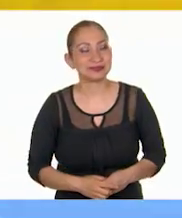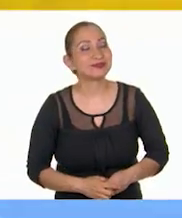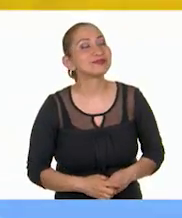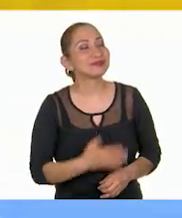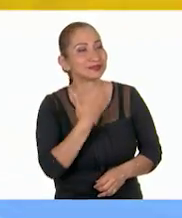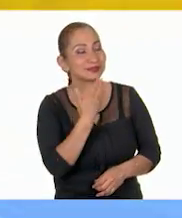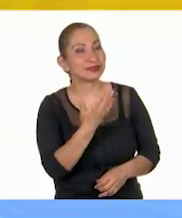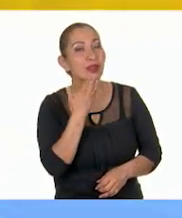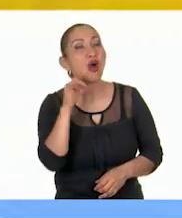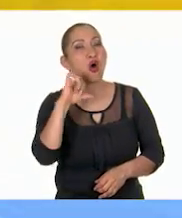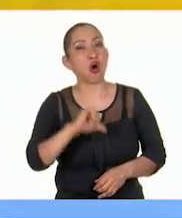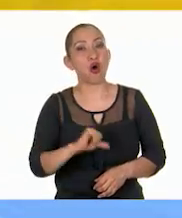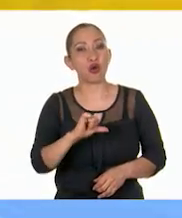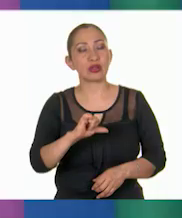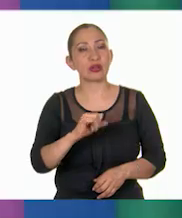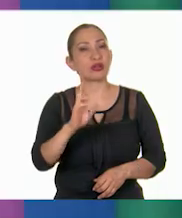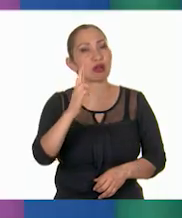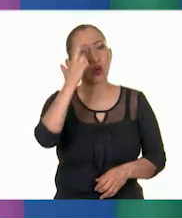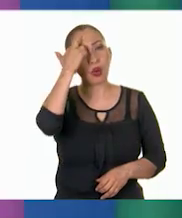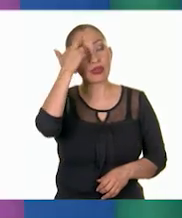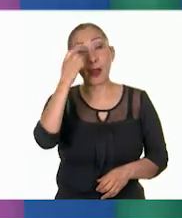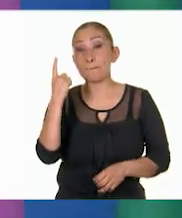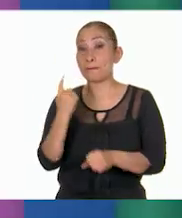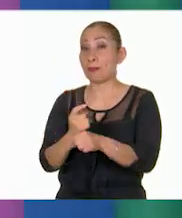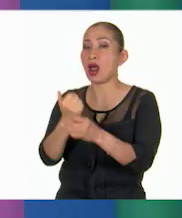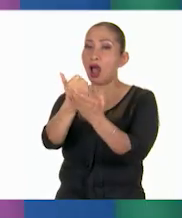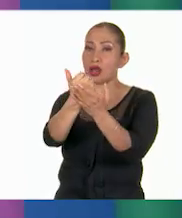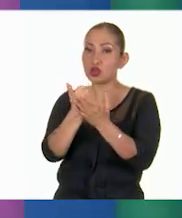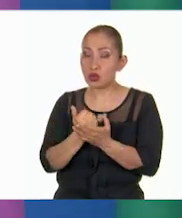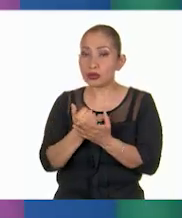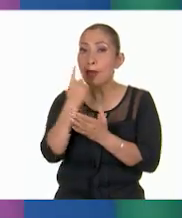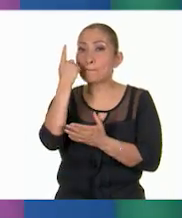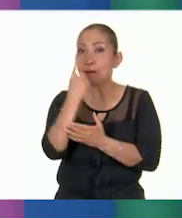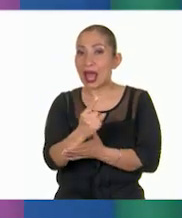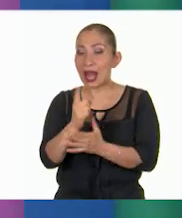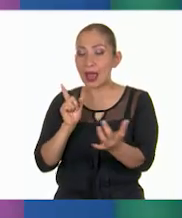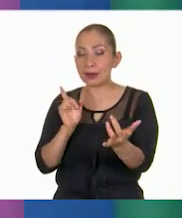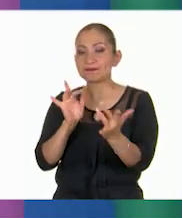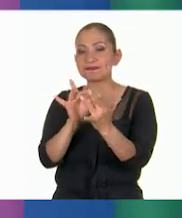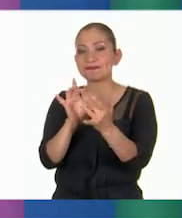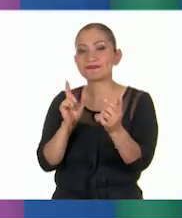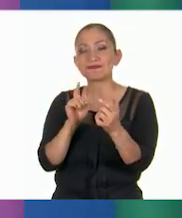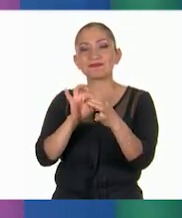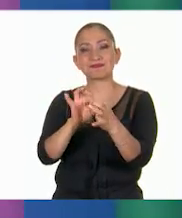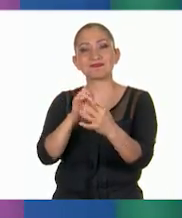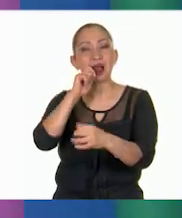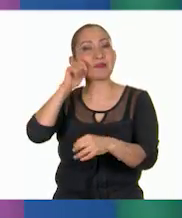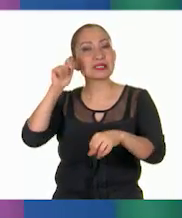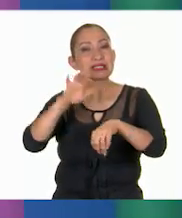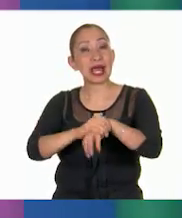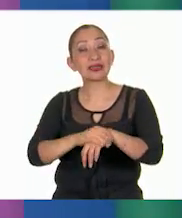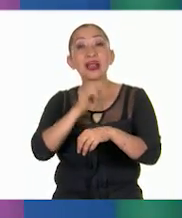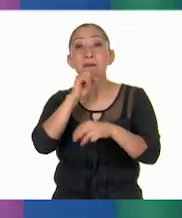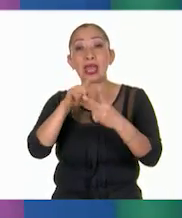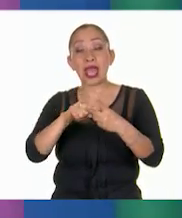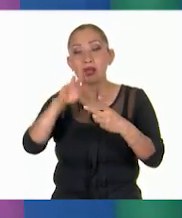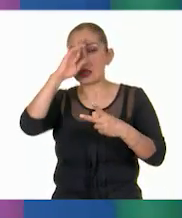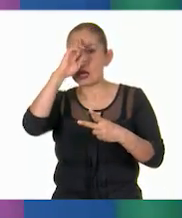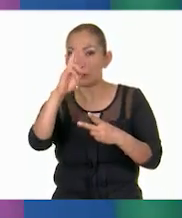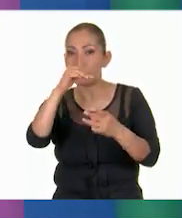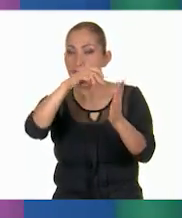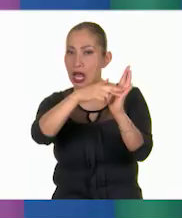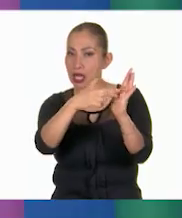María. ¿Cuáles recuerdas? Primero, que nos ayuda a estrechar lazos afectivos. Además, nos enseña a respetar